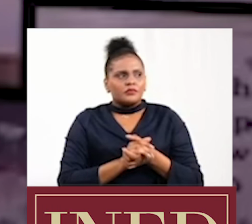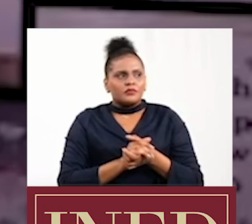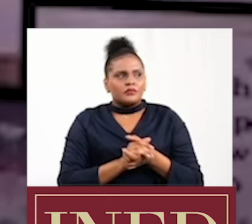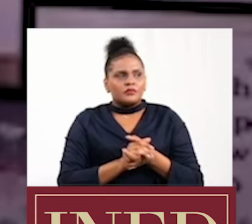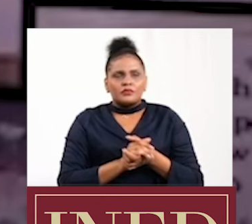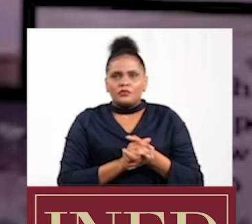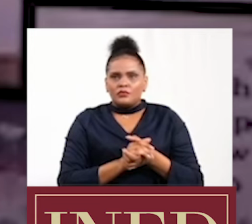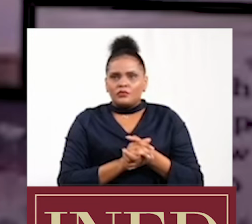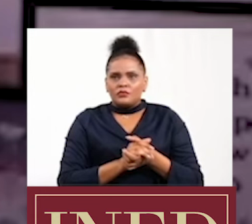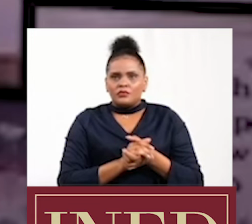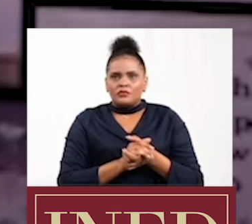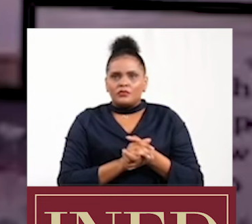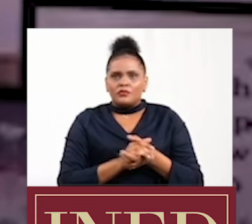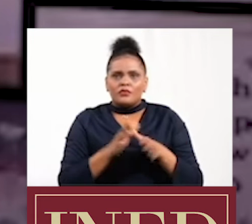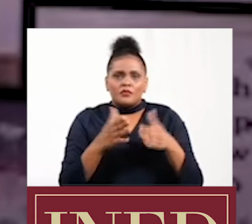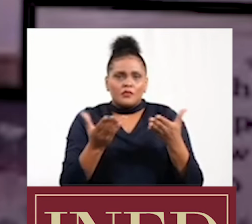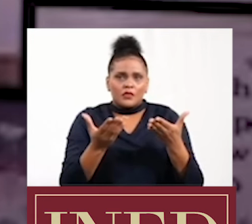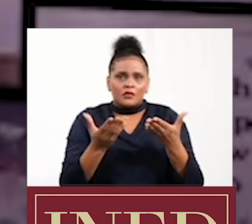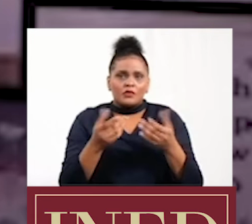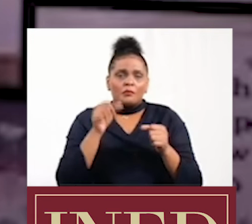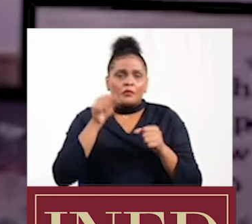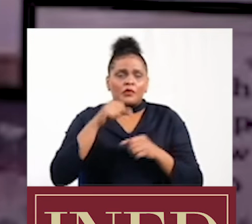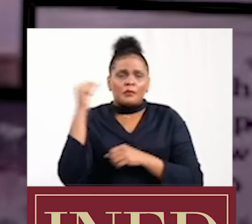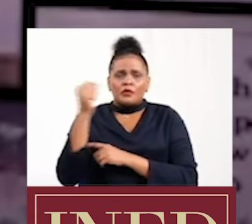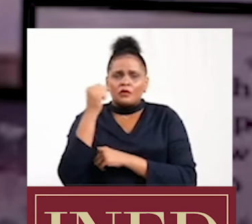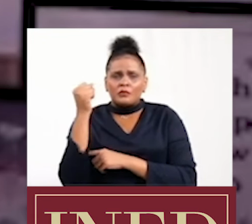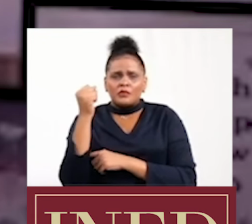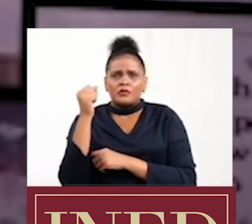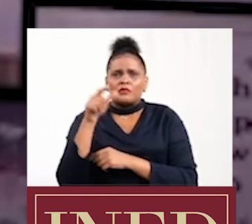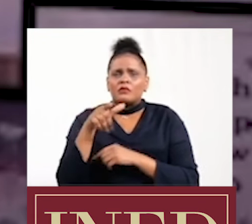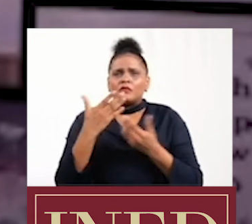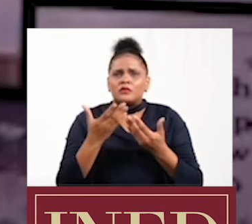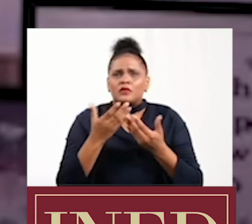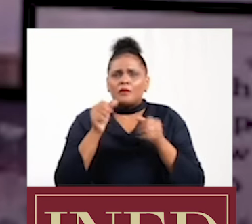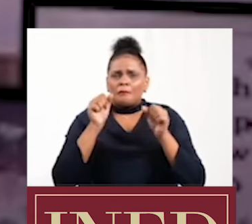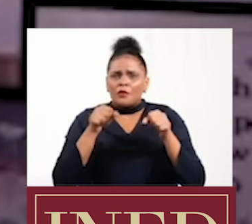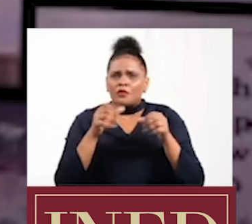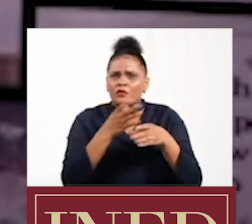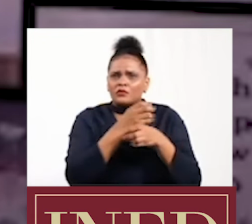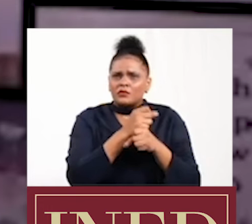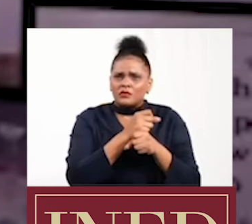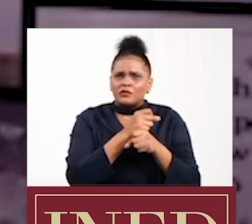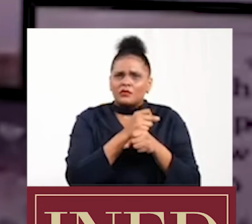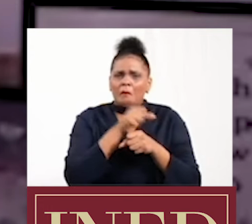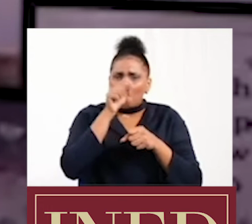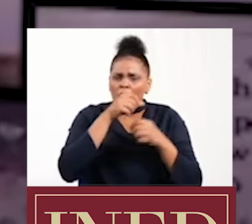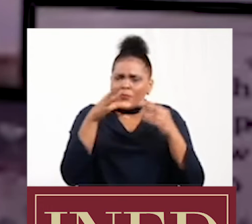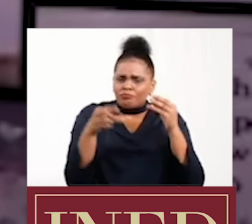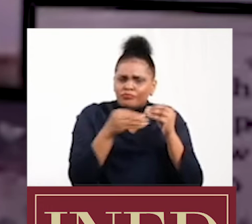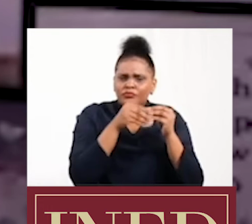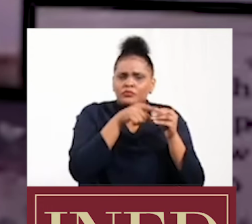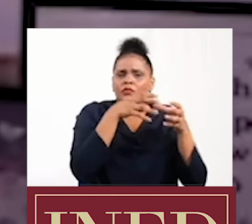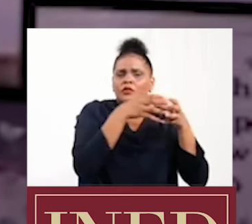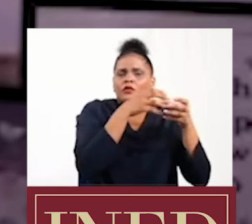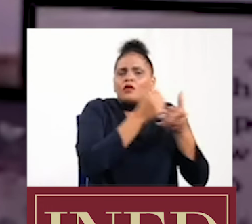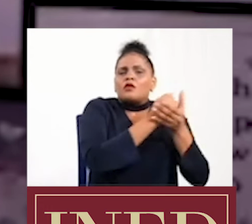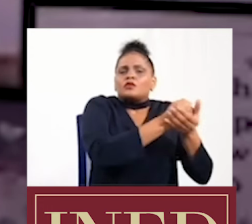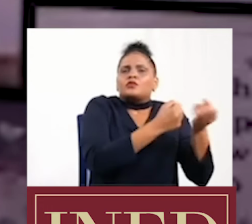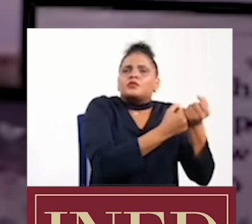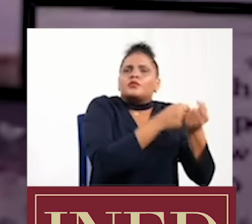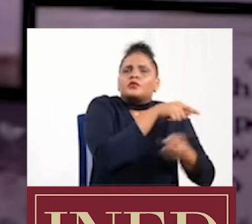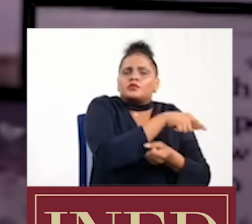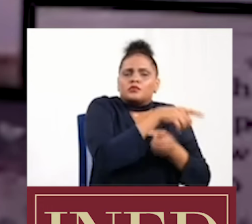digamos son espacios de empoderamiento que lo que hace es reforzar aquellas habilidades que las mujeres